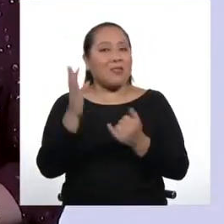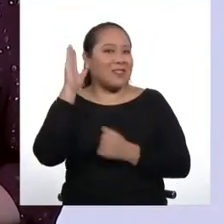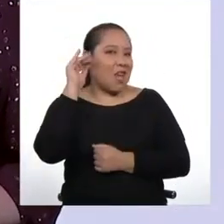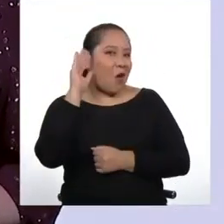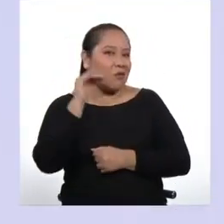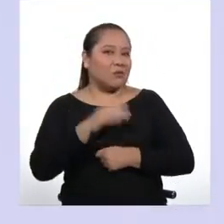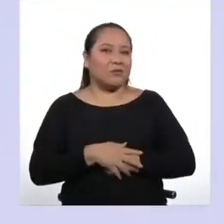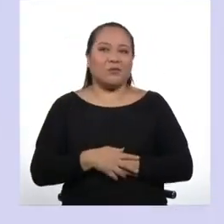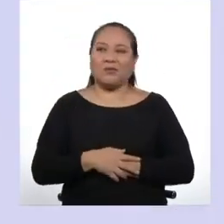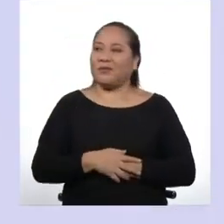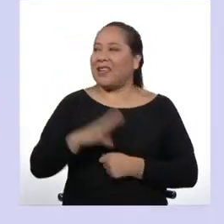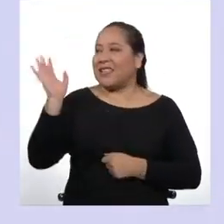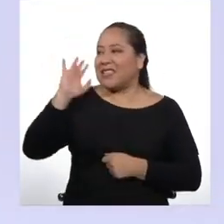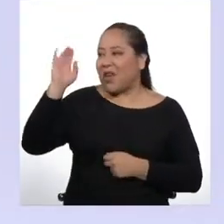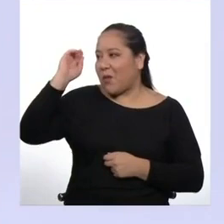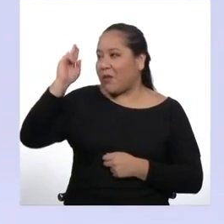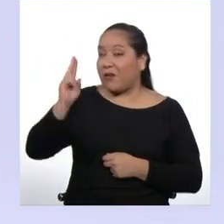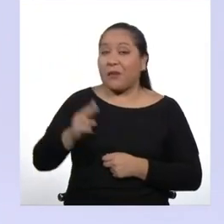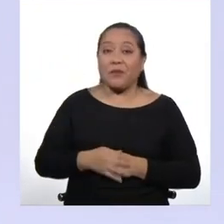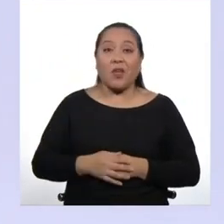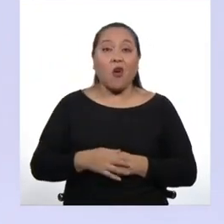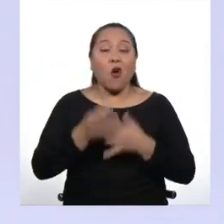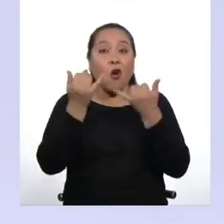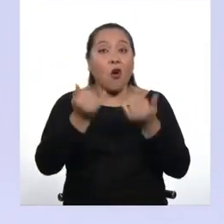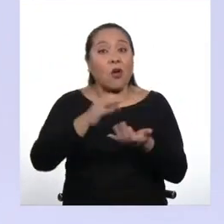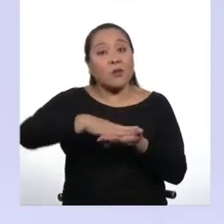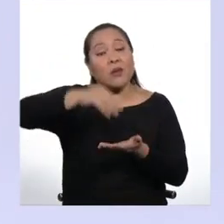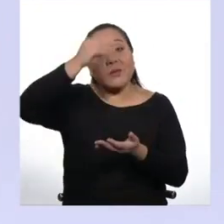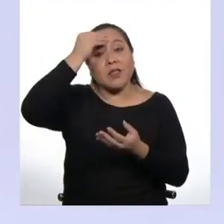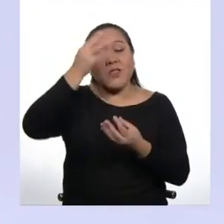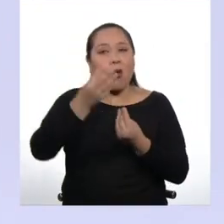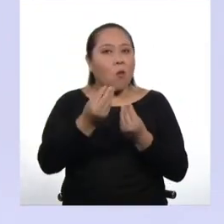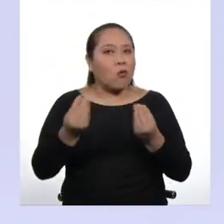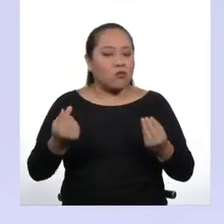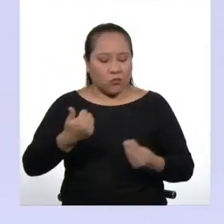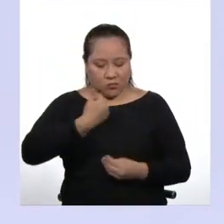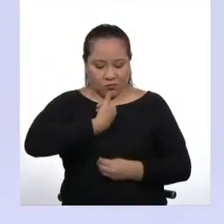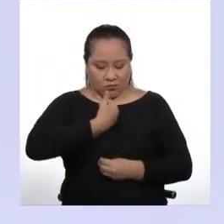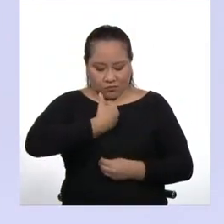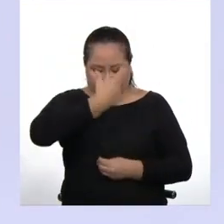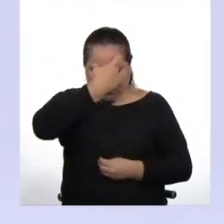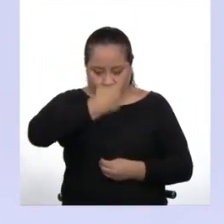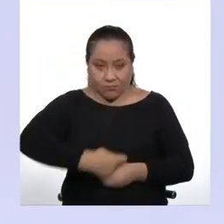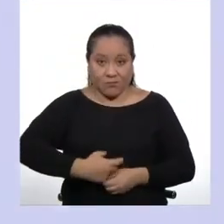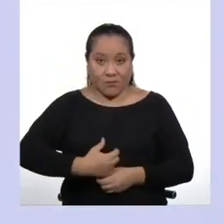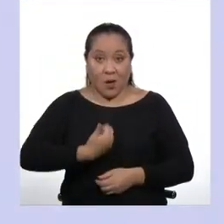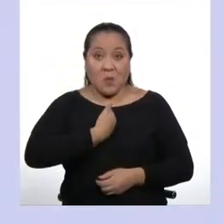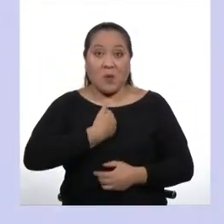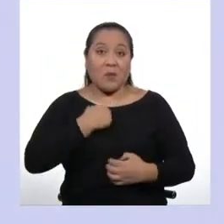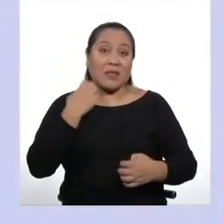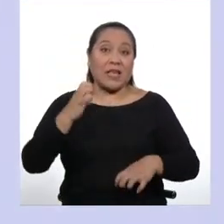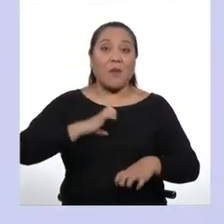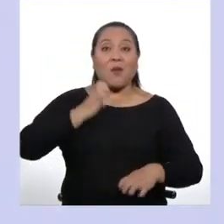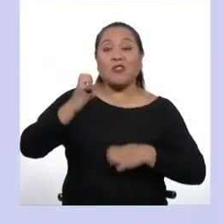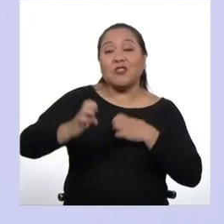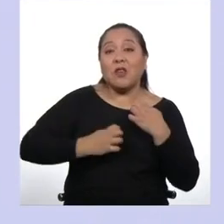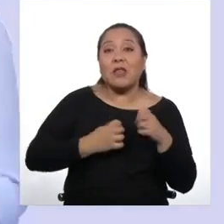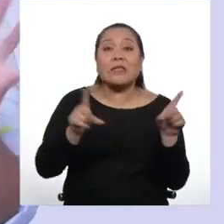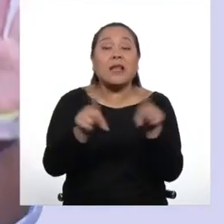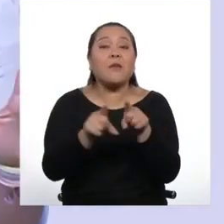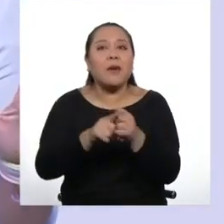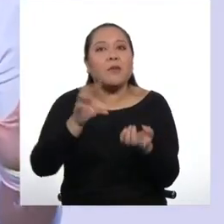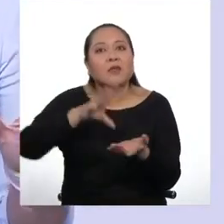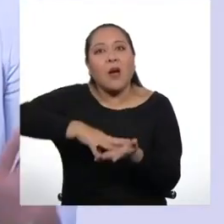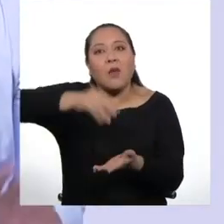Chao. Chao, profe. Hoy hemos aprendido mucho sobre nosotros mismos y nuestras emociones. Hemos además aprendido